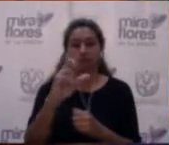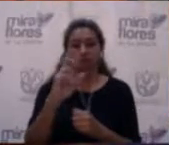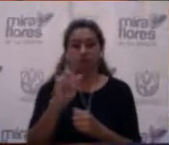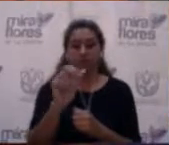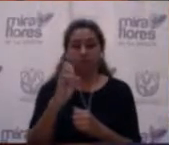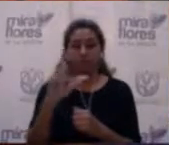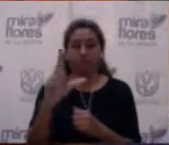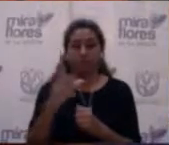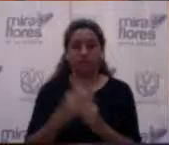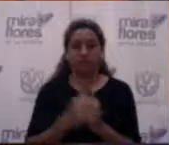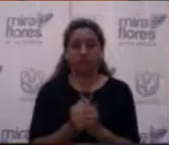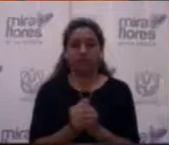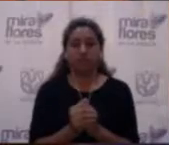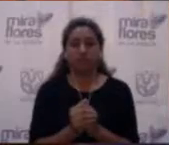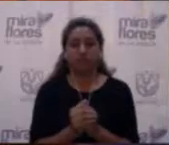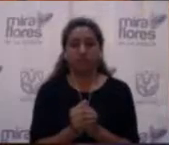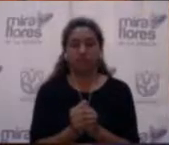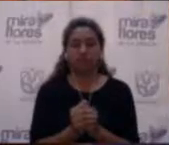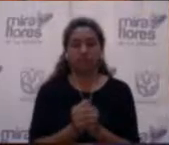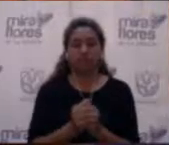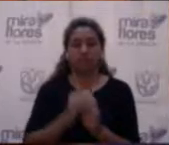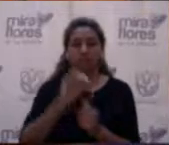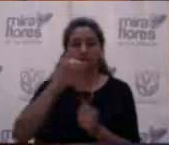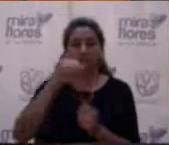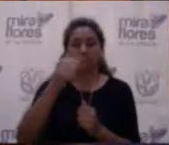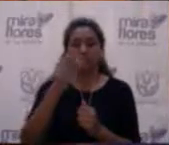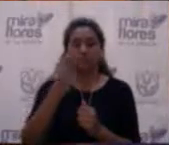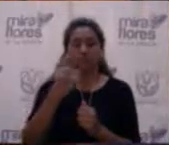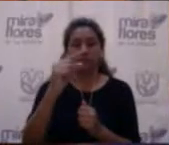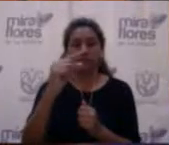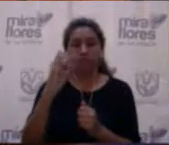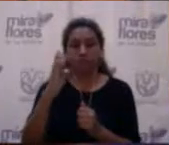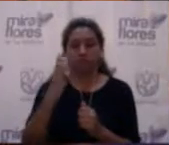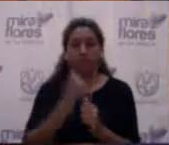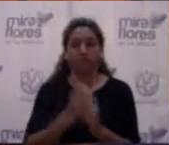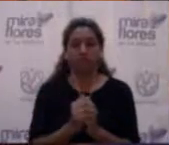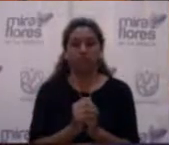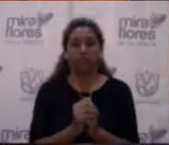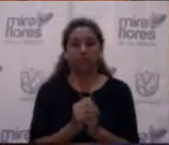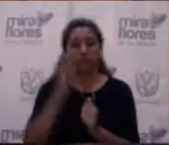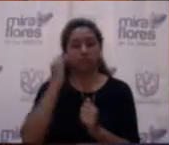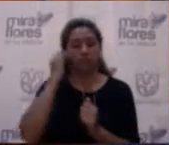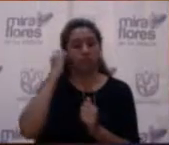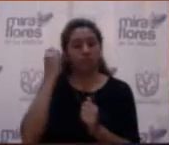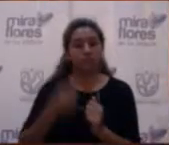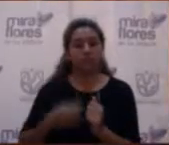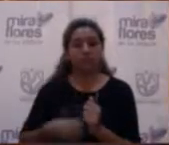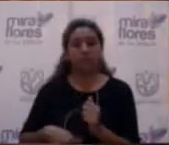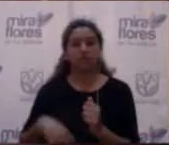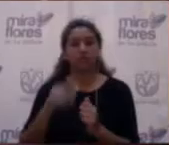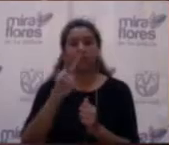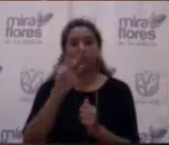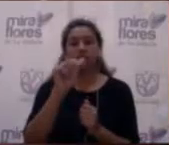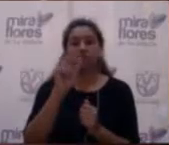Bustamante Castro. Presente. Señor Jorge de Albertis González del Riego. Señora Valia Barak Pastor.